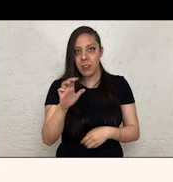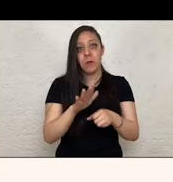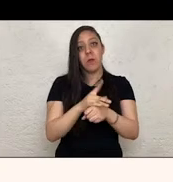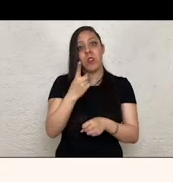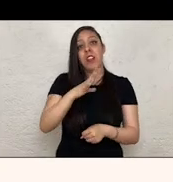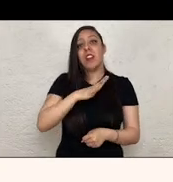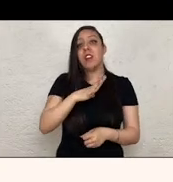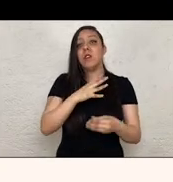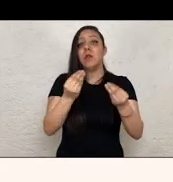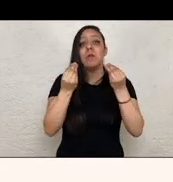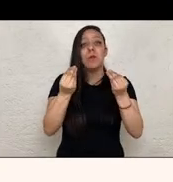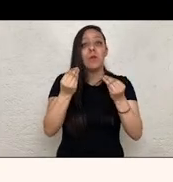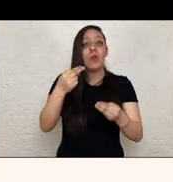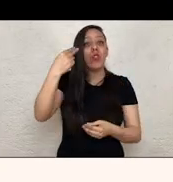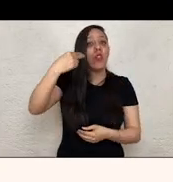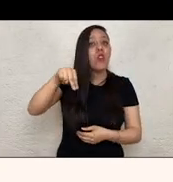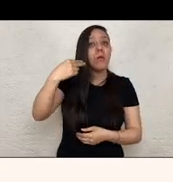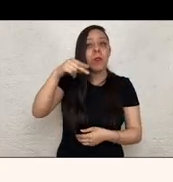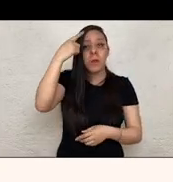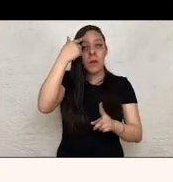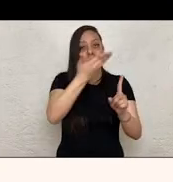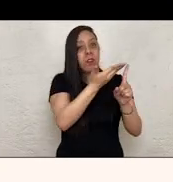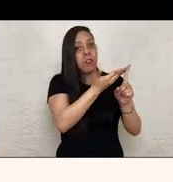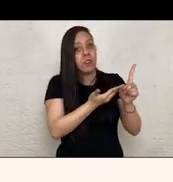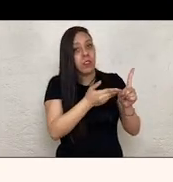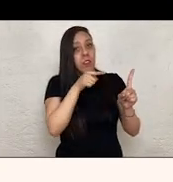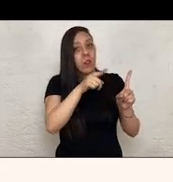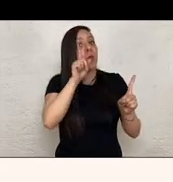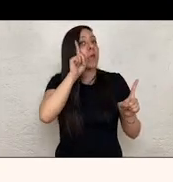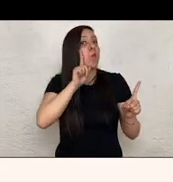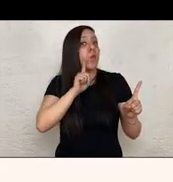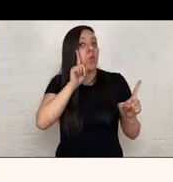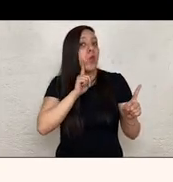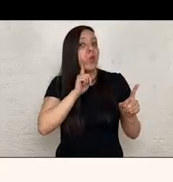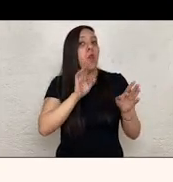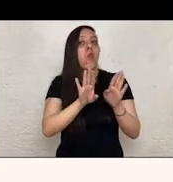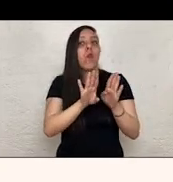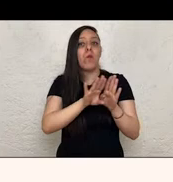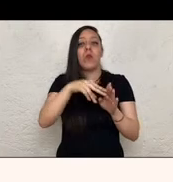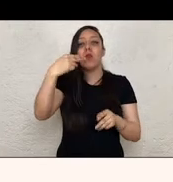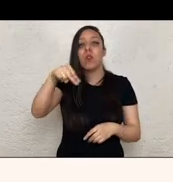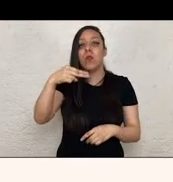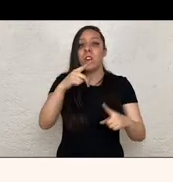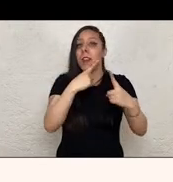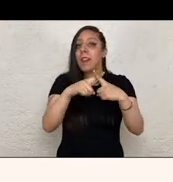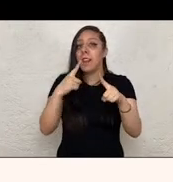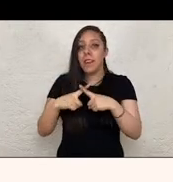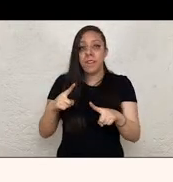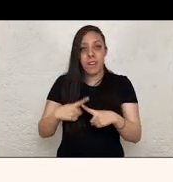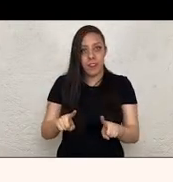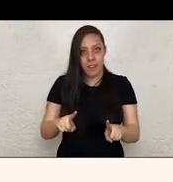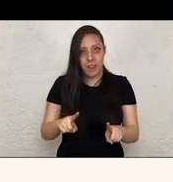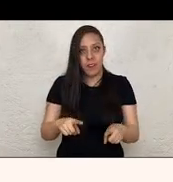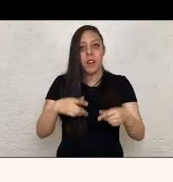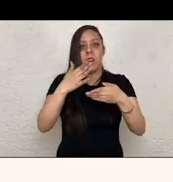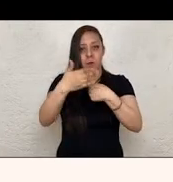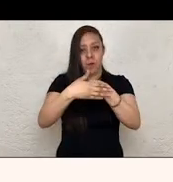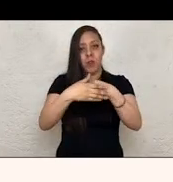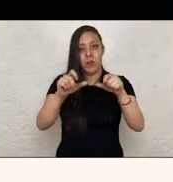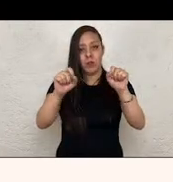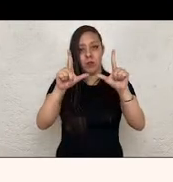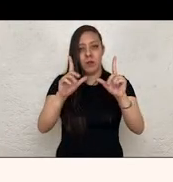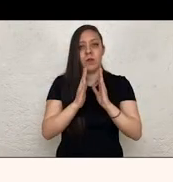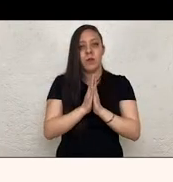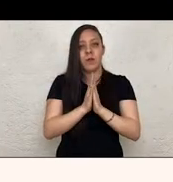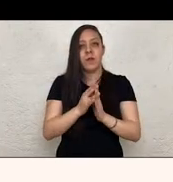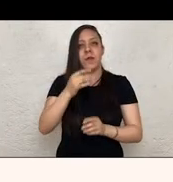tantos términos, tantos nombres diferentes para esta sola, pobre sola mujer. Y el próximo